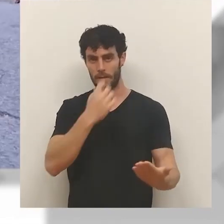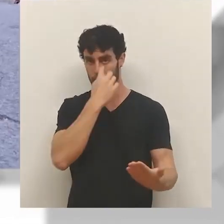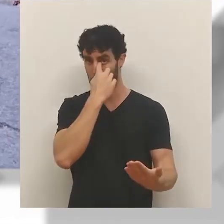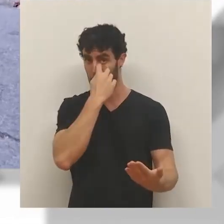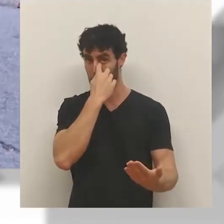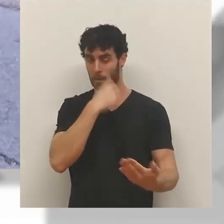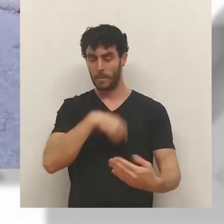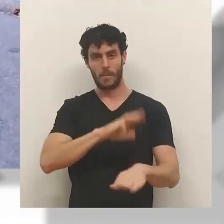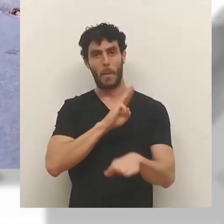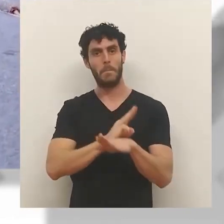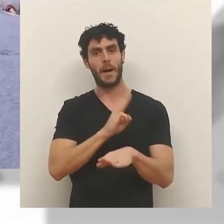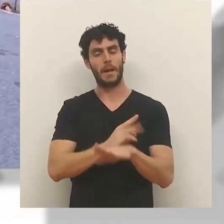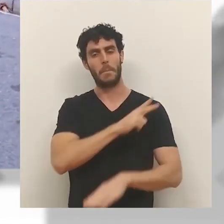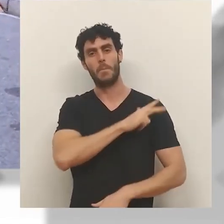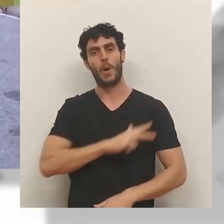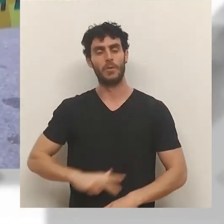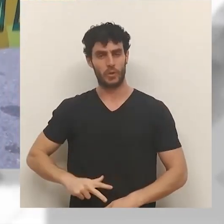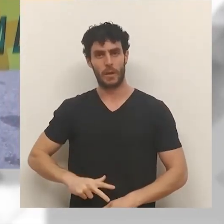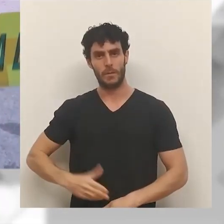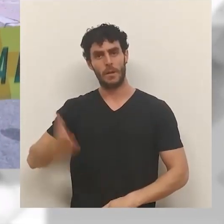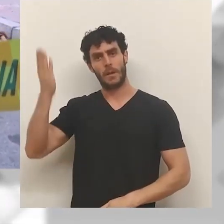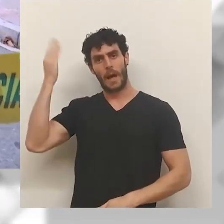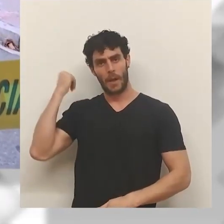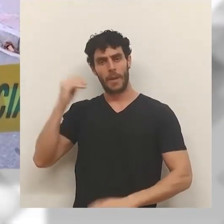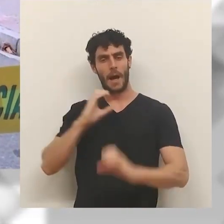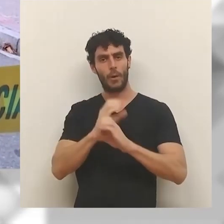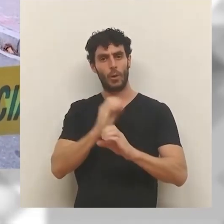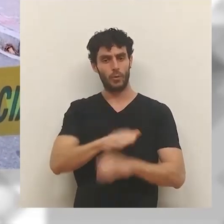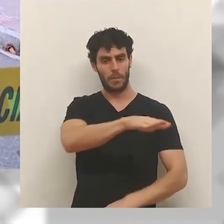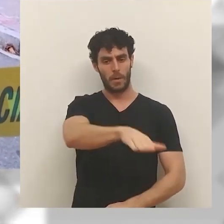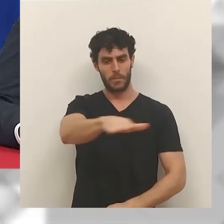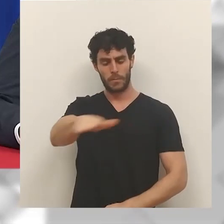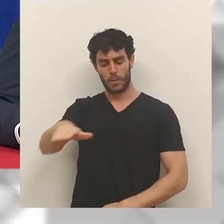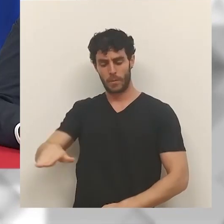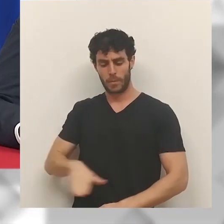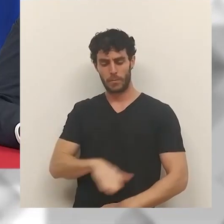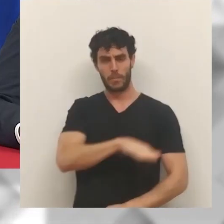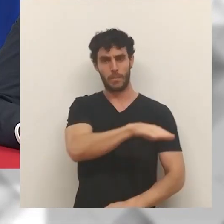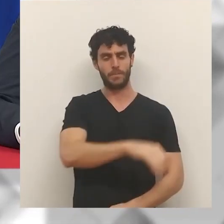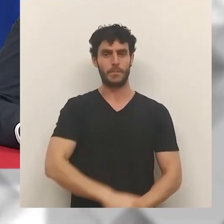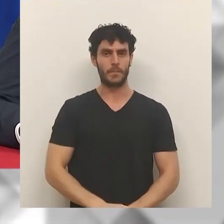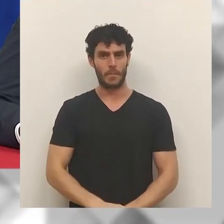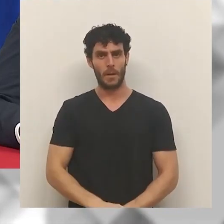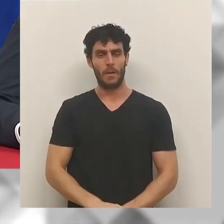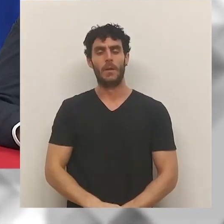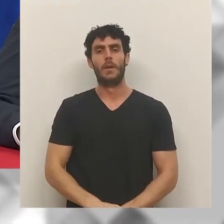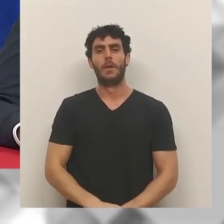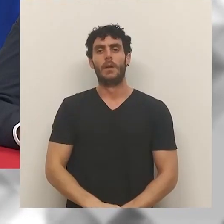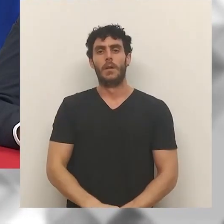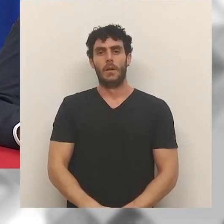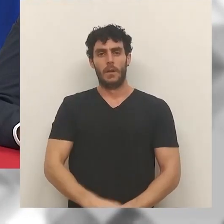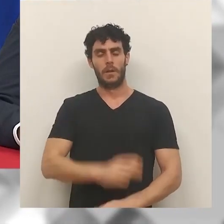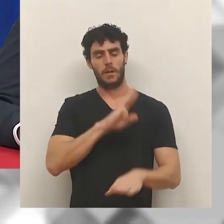Vamos a habilitar un aparcamiento provisional donde antes estaban las dársenas de los autobuses.